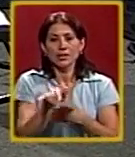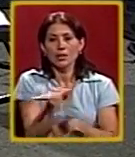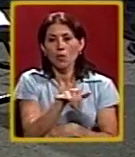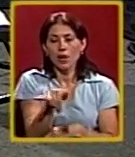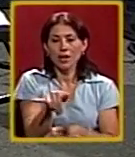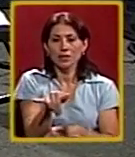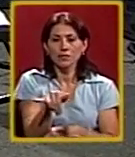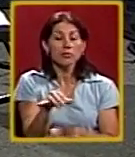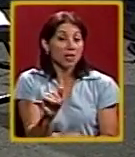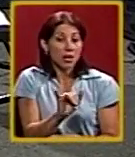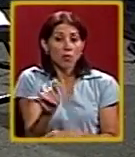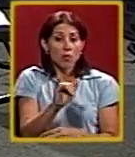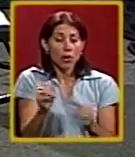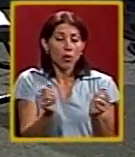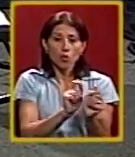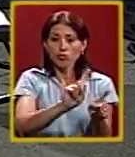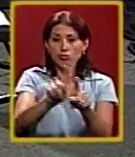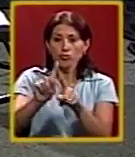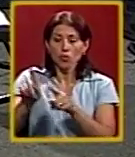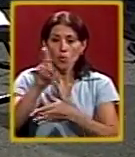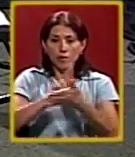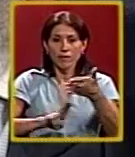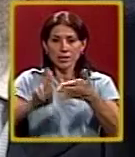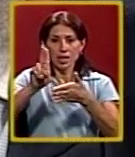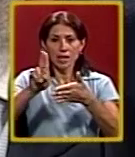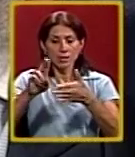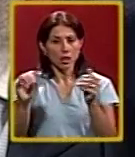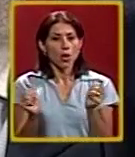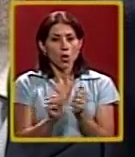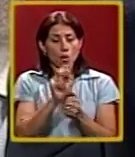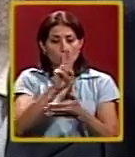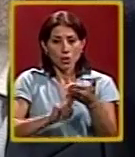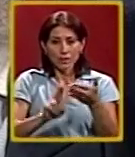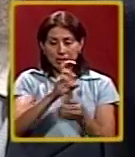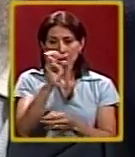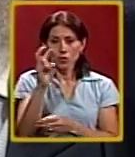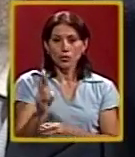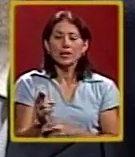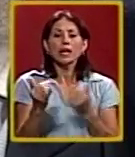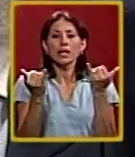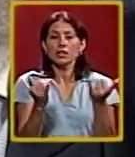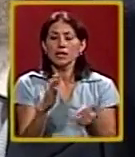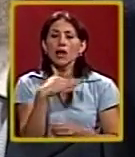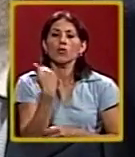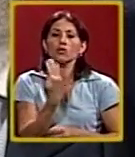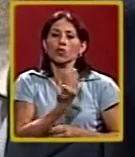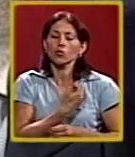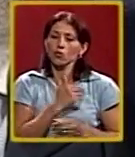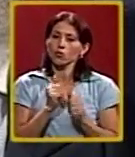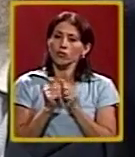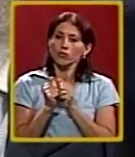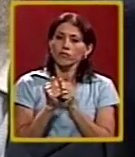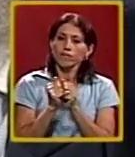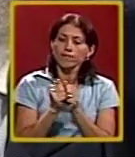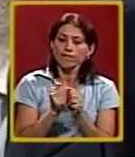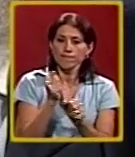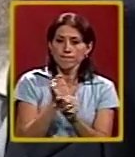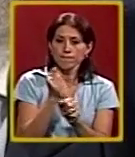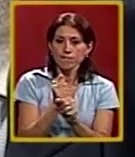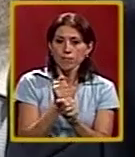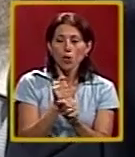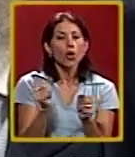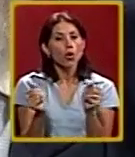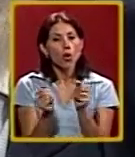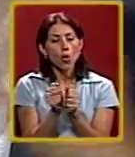con las universidades. Con la Universidad de Costa Rica, por supuesto, ya hemos estado caminando juntos, con la